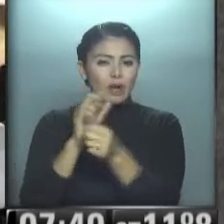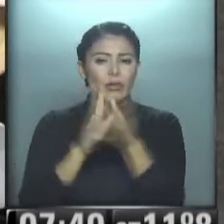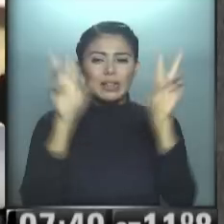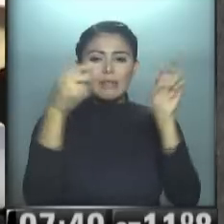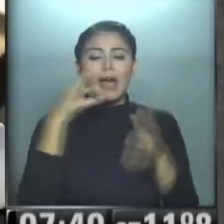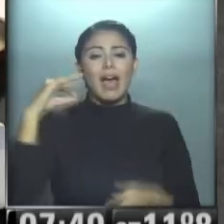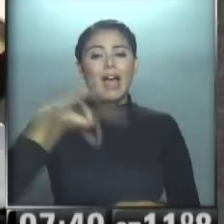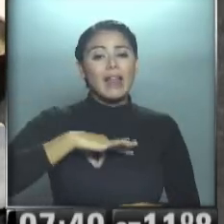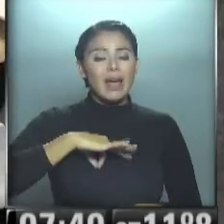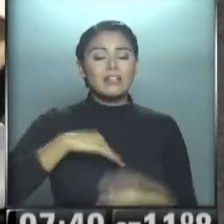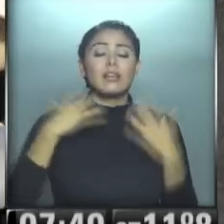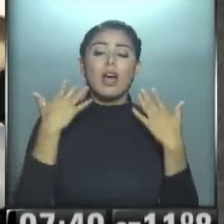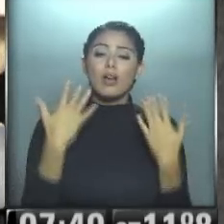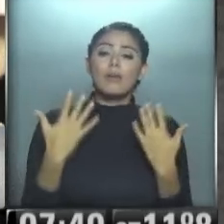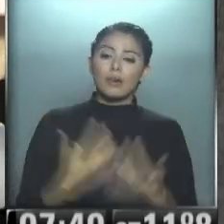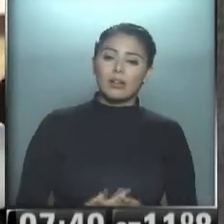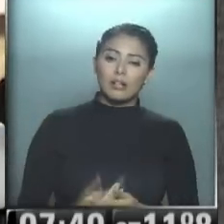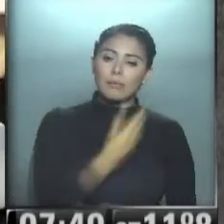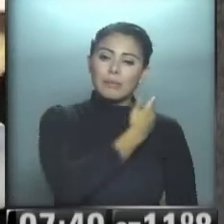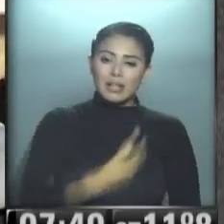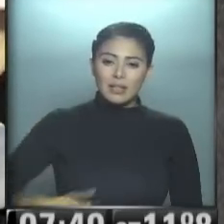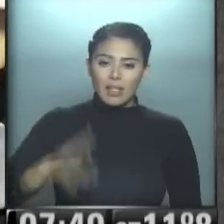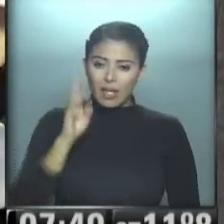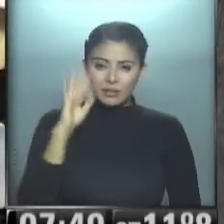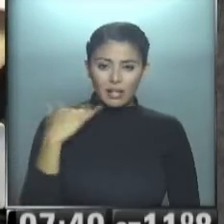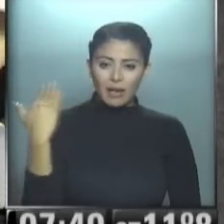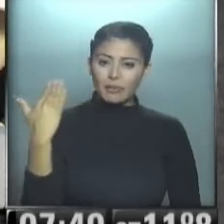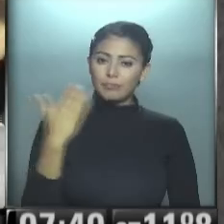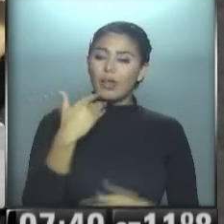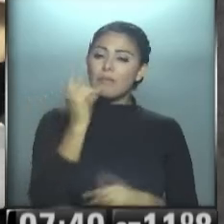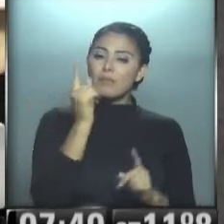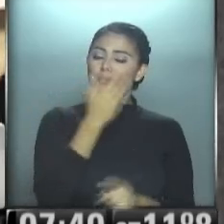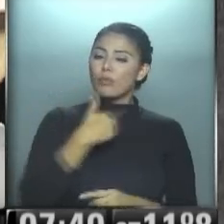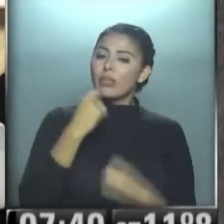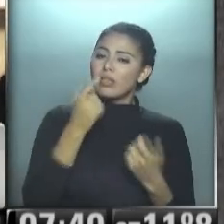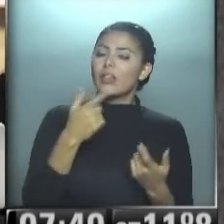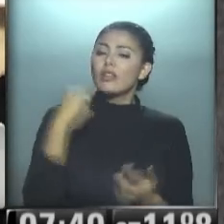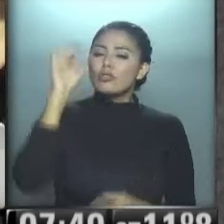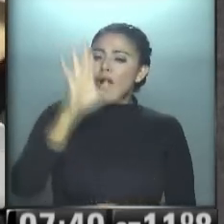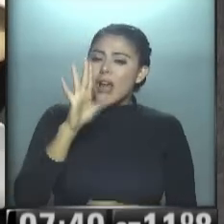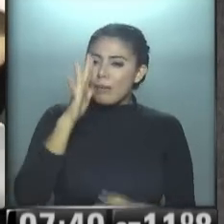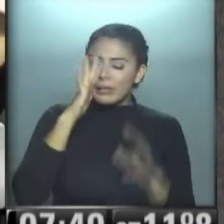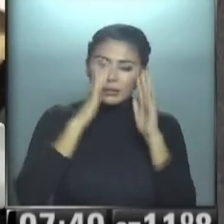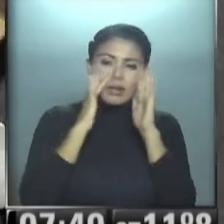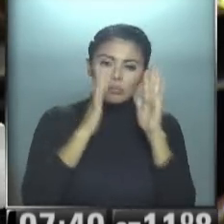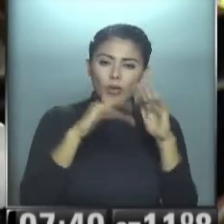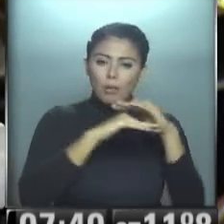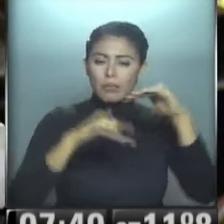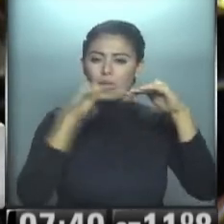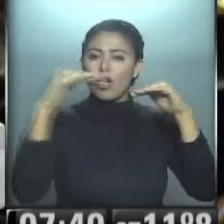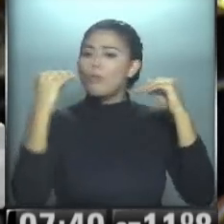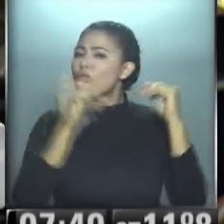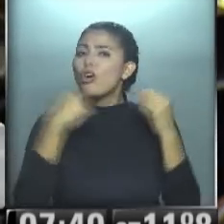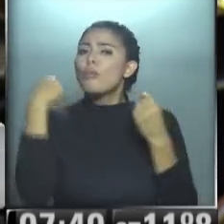ganancias, esperamos que la presidenta plantee desde el Poder Ejecutivo Nacional, porque no es una cuestión solamente de ver los pisos salariales como quedan, sino cómo